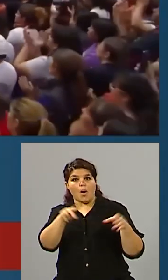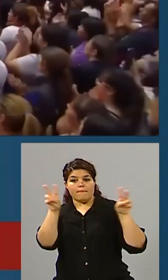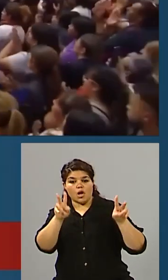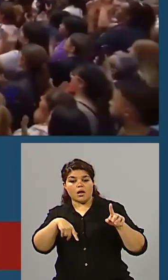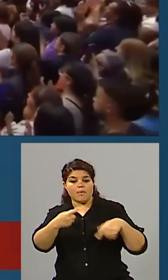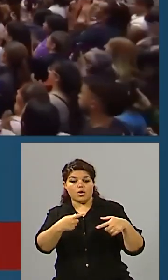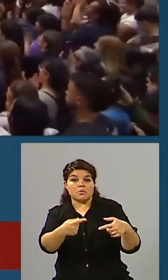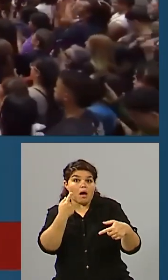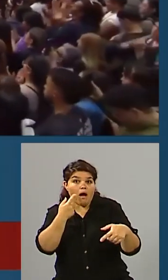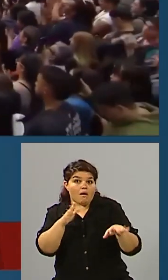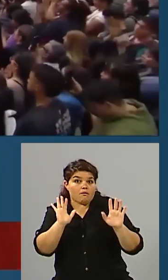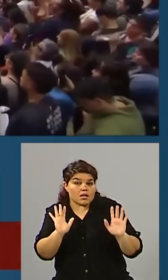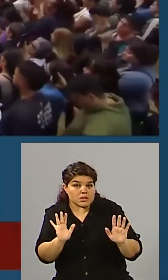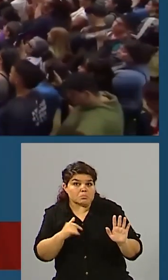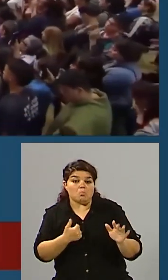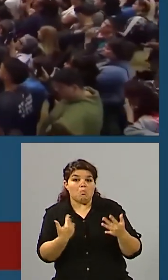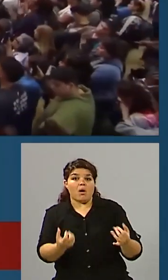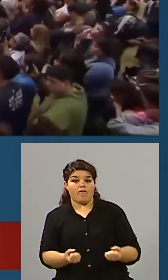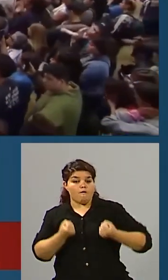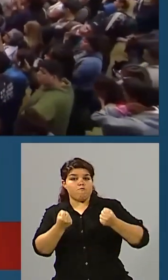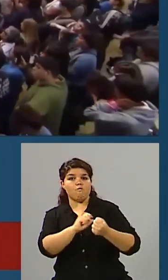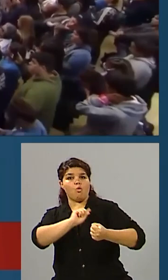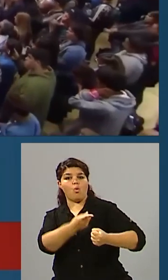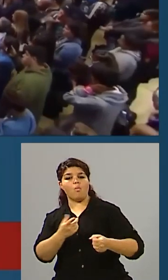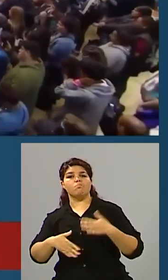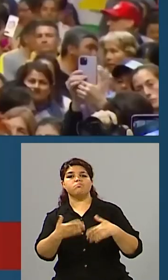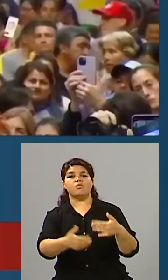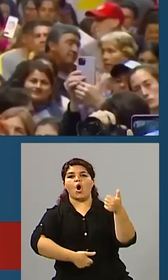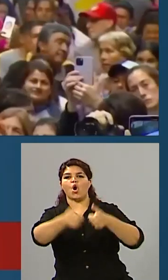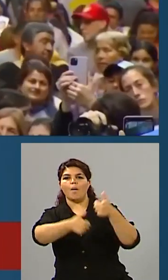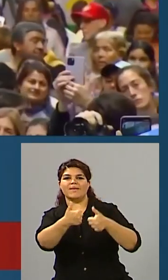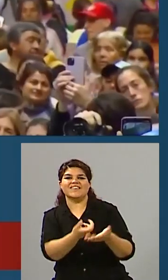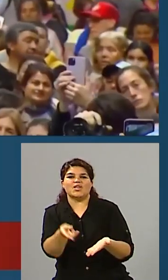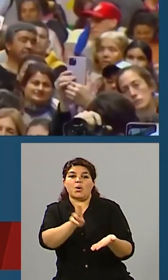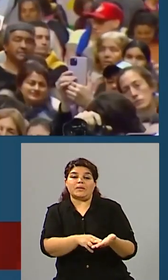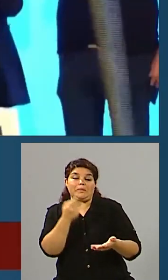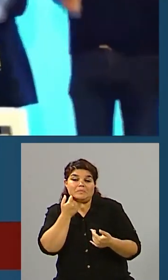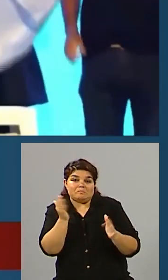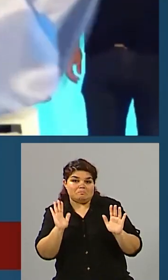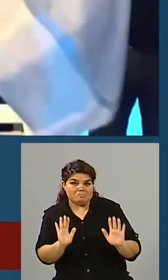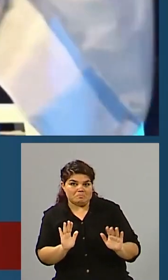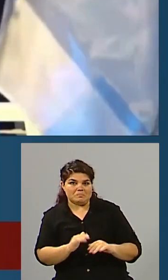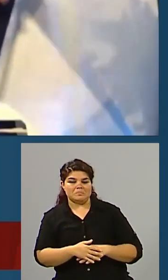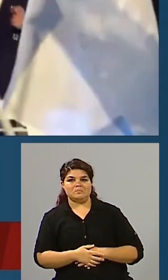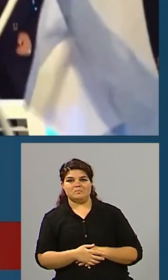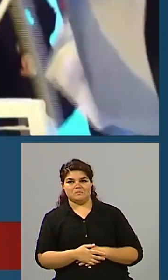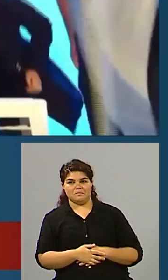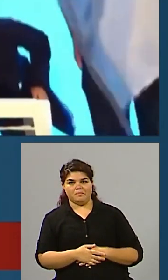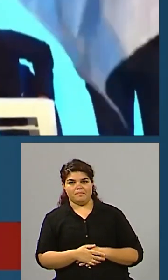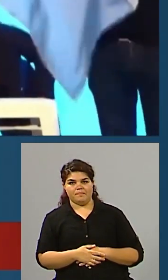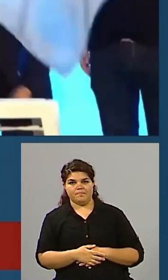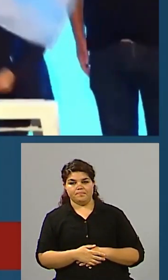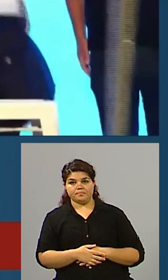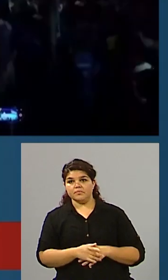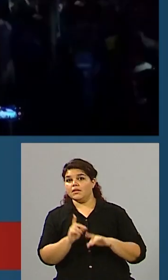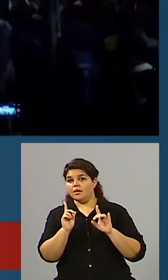capaz de volver a poner al peronismo en términos competitivos aquí en la provincia de Mendoza. Te quería de alguna